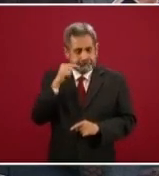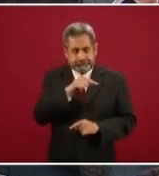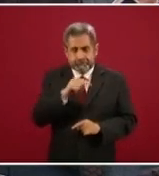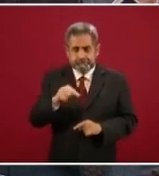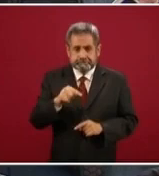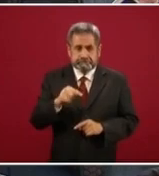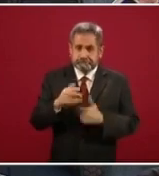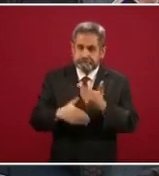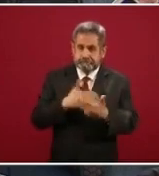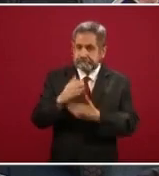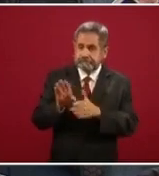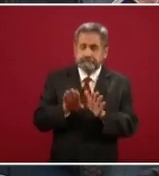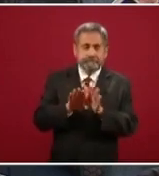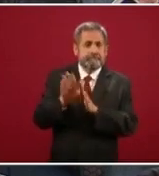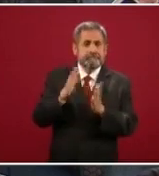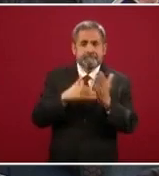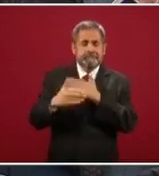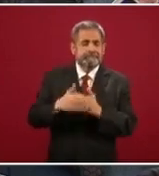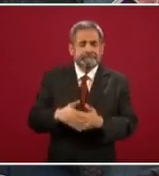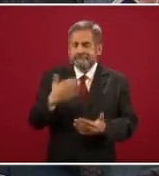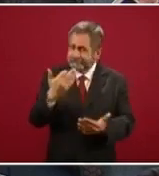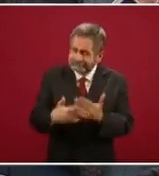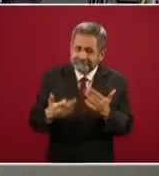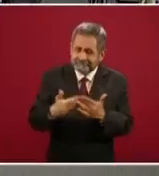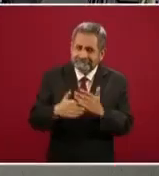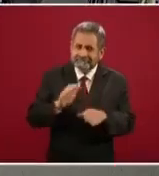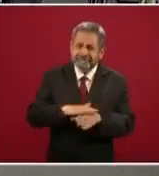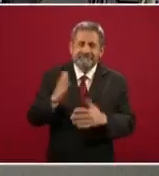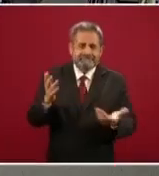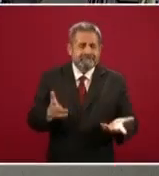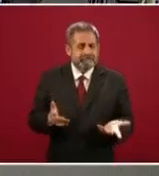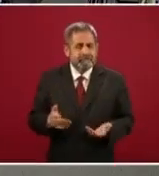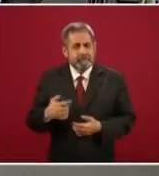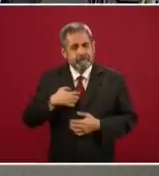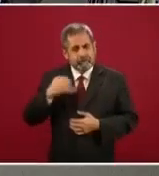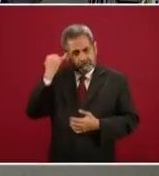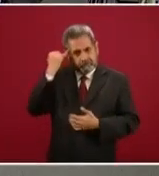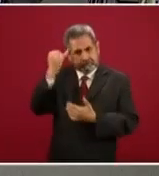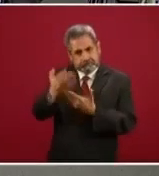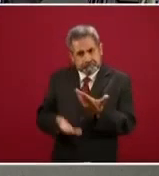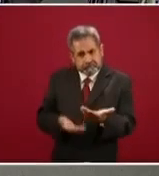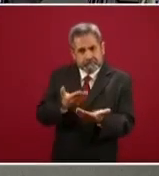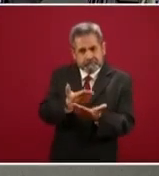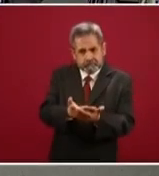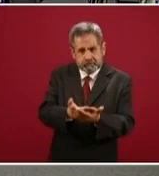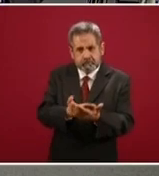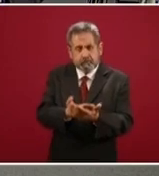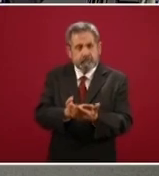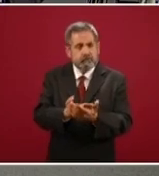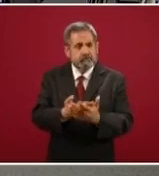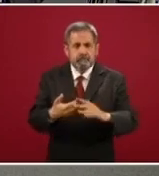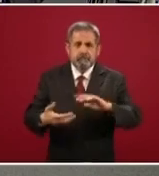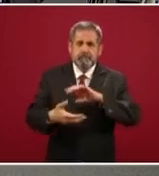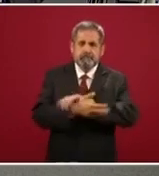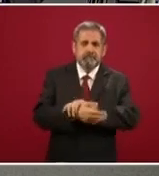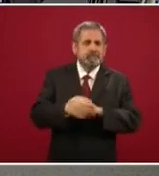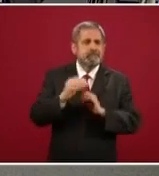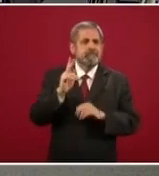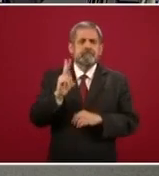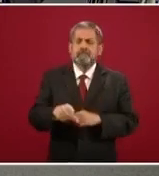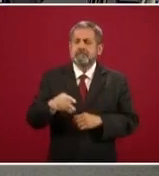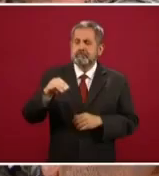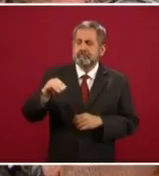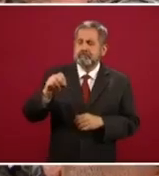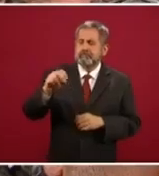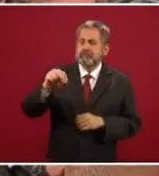el crecimiento se me hacen insuficientes. Yo propondría un pacto como de la Moncloa, no como